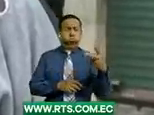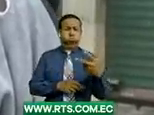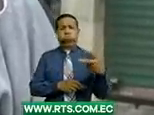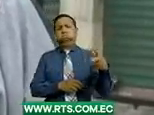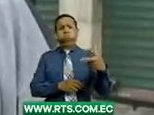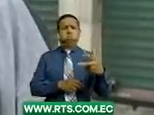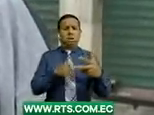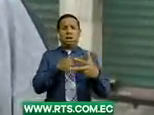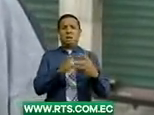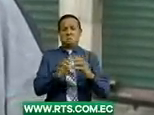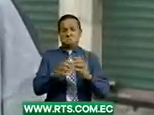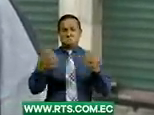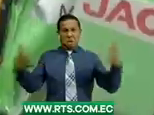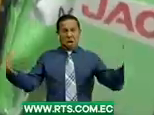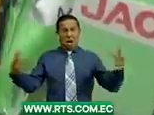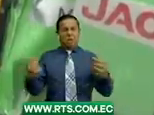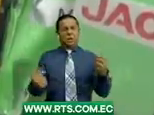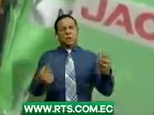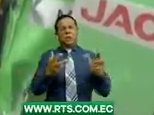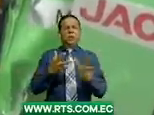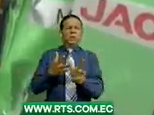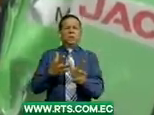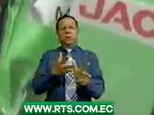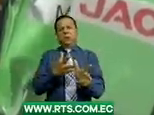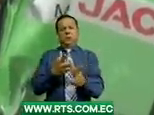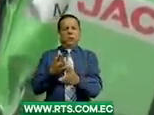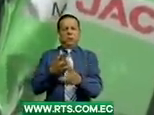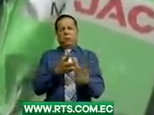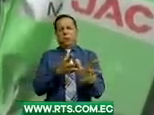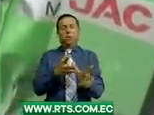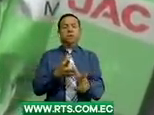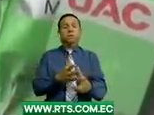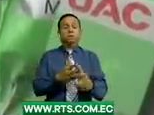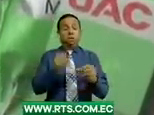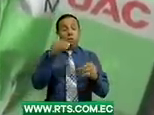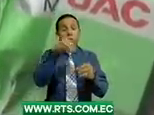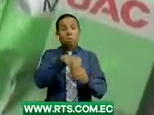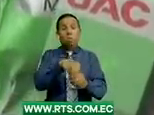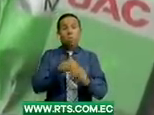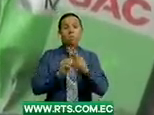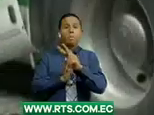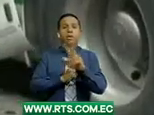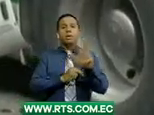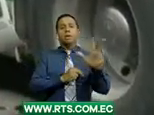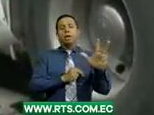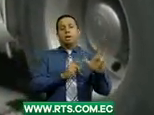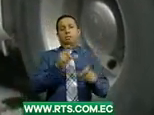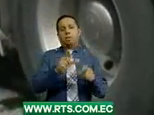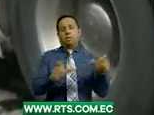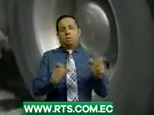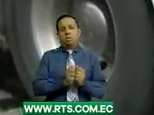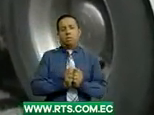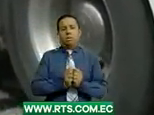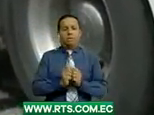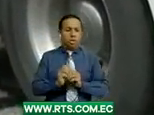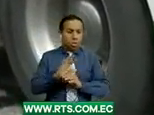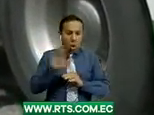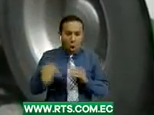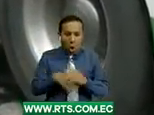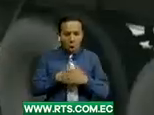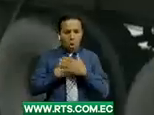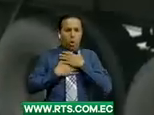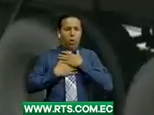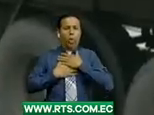ese carro nos arrastró todo lo que pudo. En la unidad viajaban 23 pasajeros, todos salieron ilesos en esta ocasión, no pasó de un gran